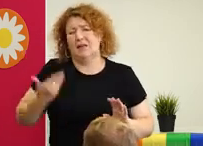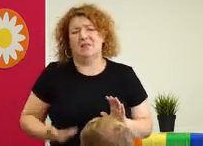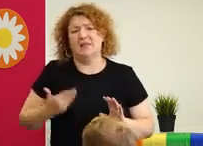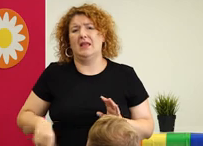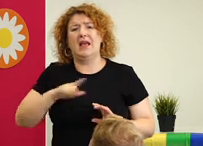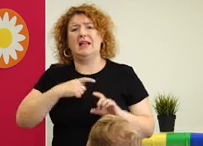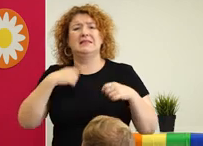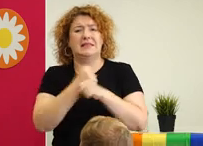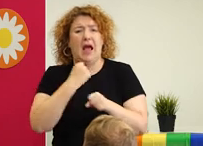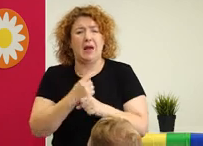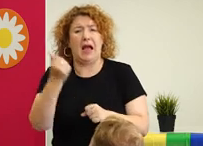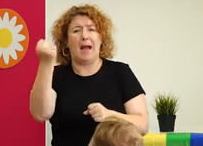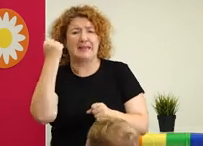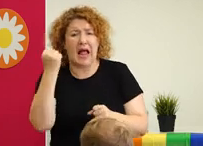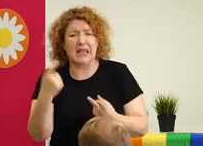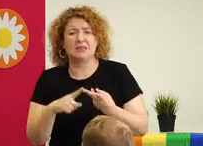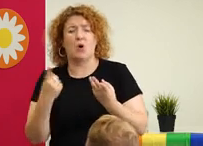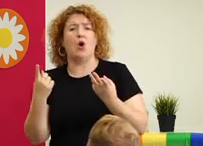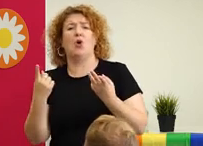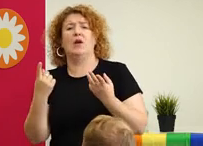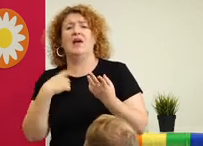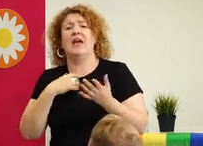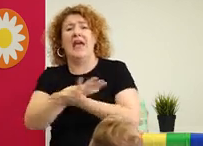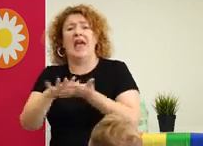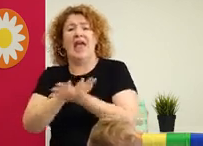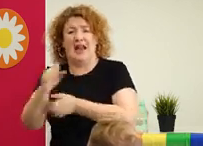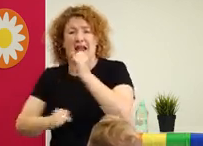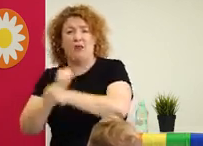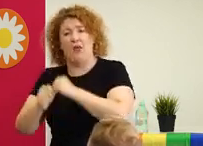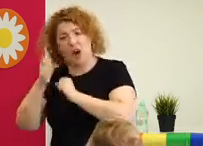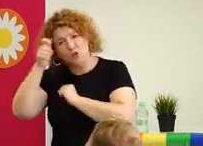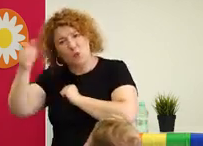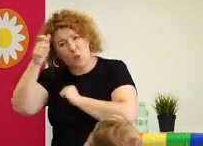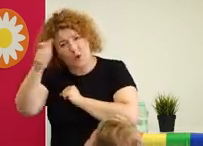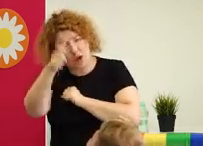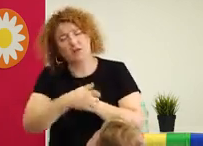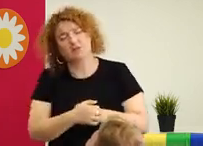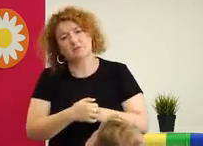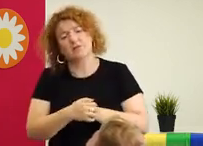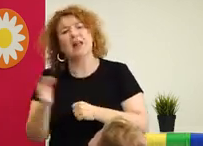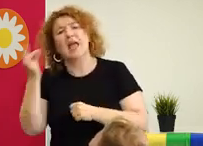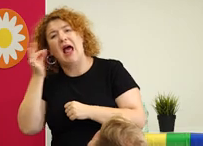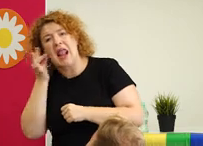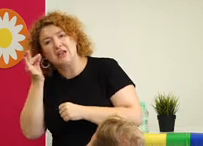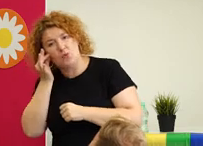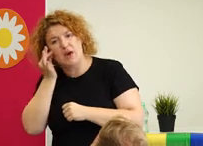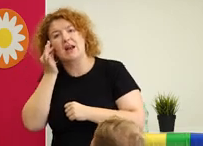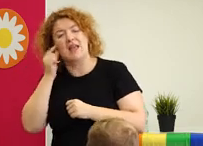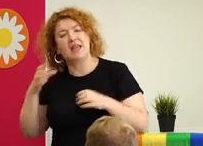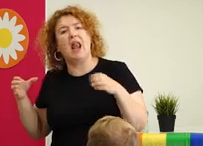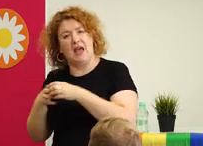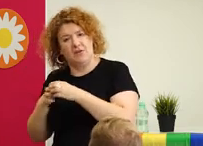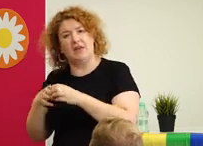de clase, el capitalismo y también el genocidio a los pueblos, pero también hacia las mujeres y hacia la